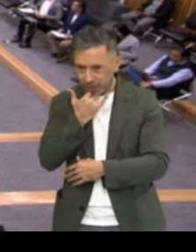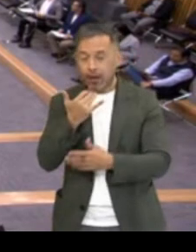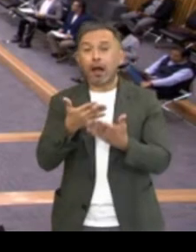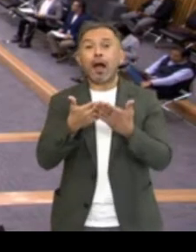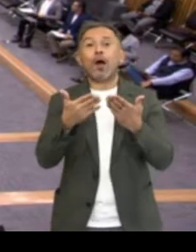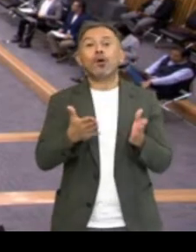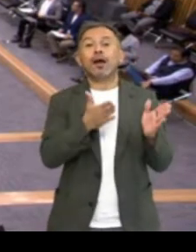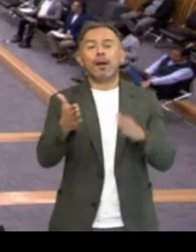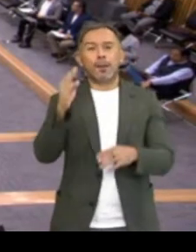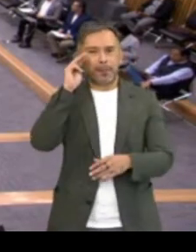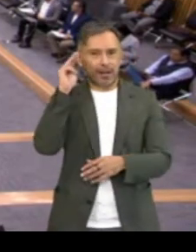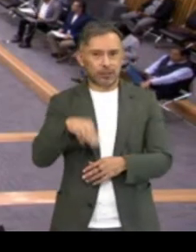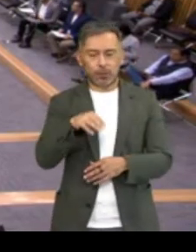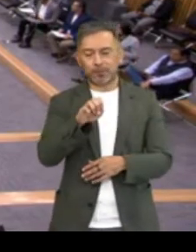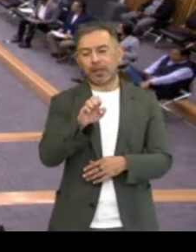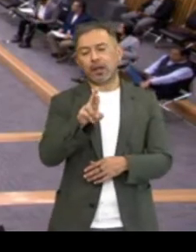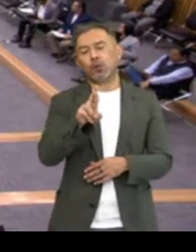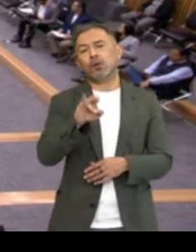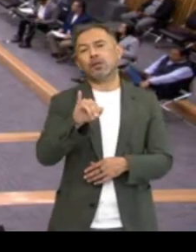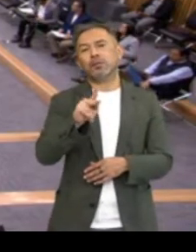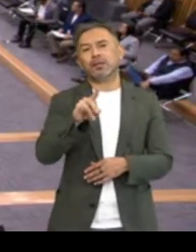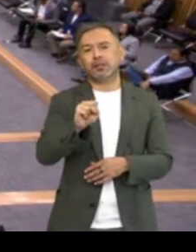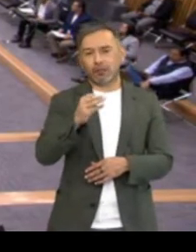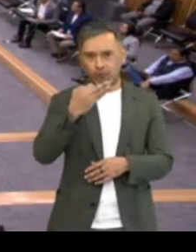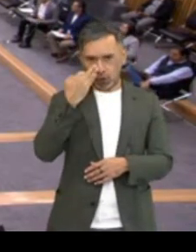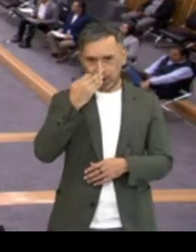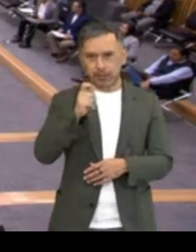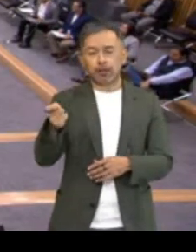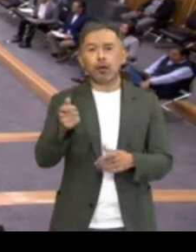Maestro Eurípides Flores, representante Morena.